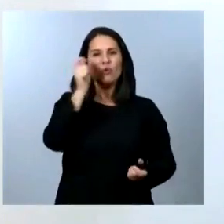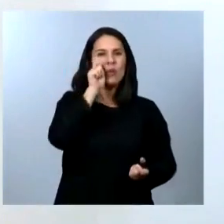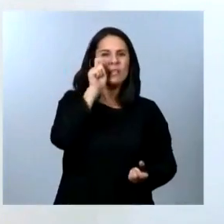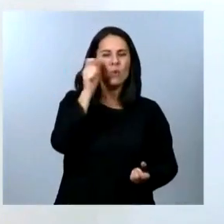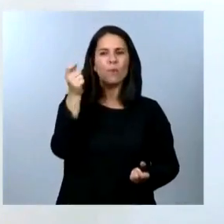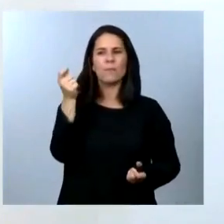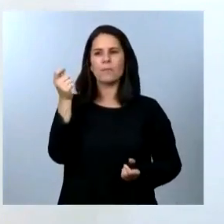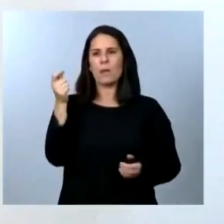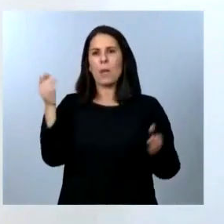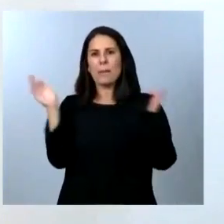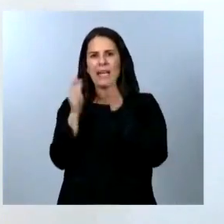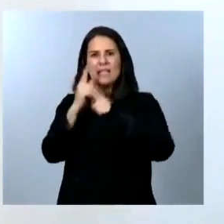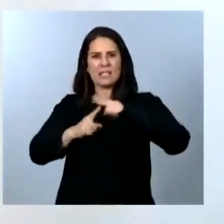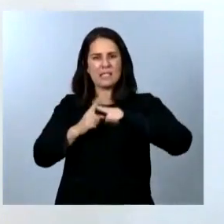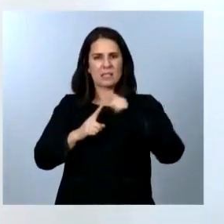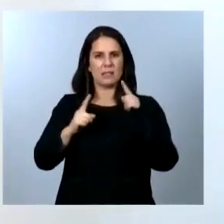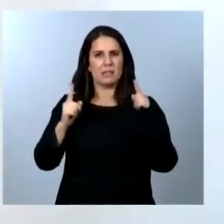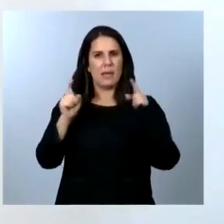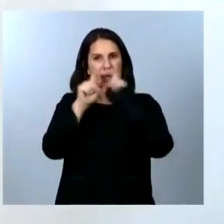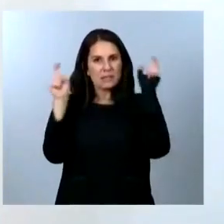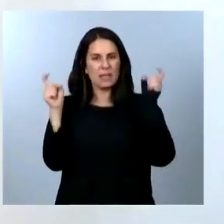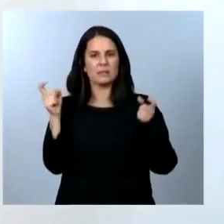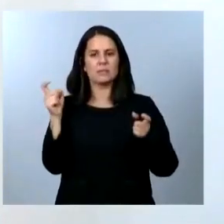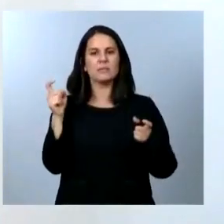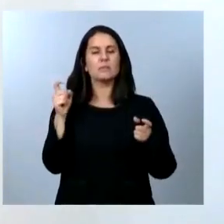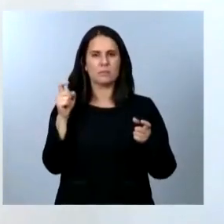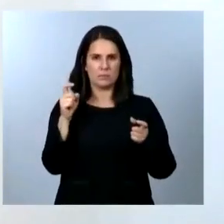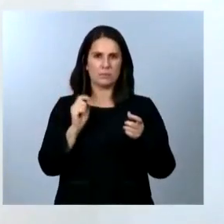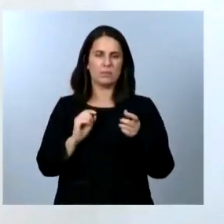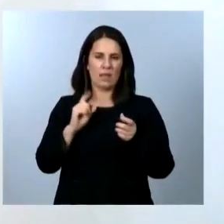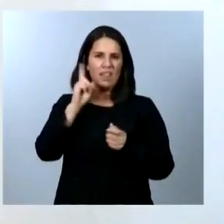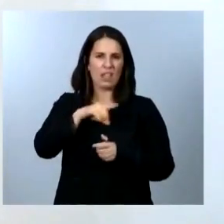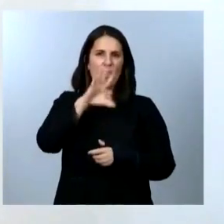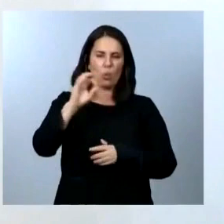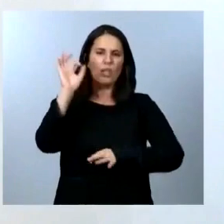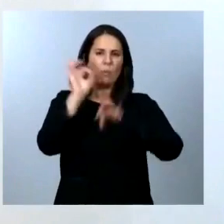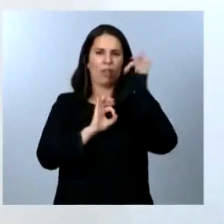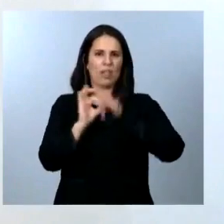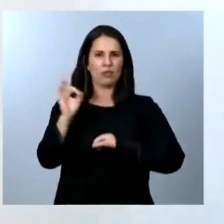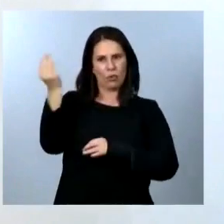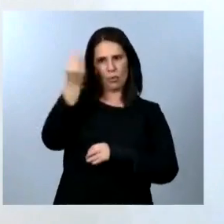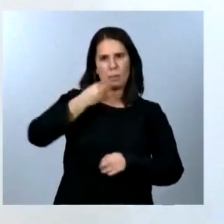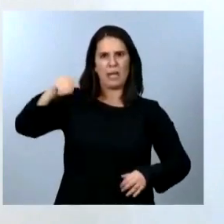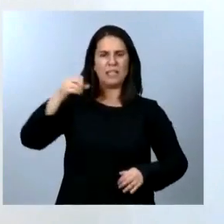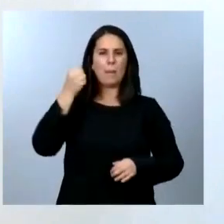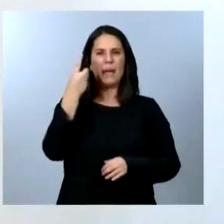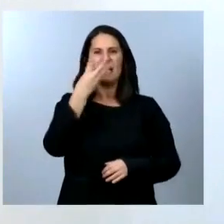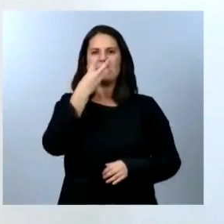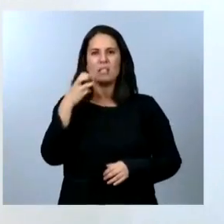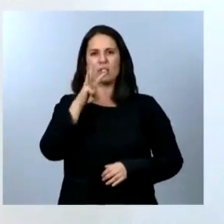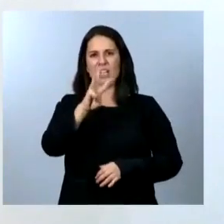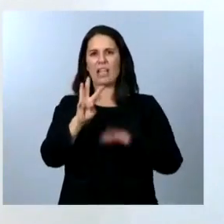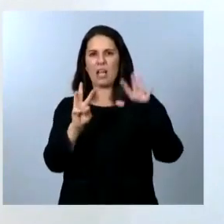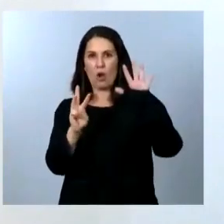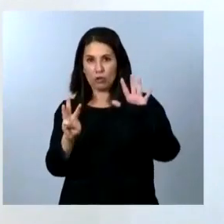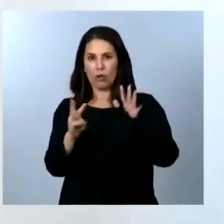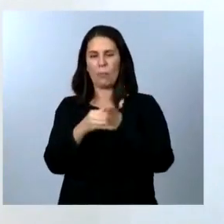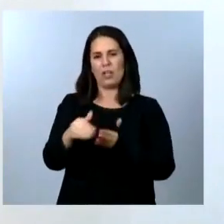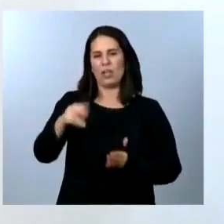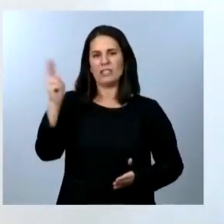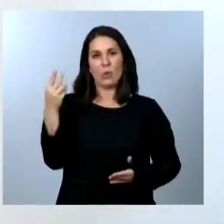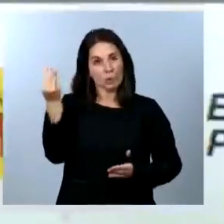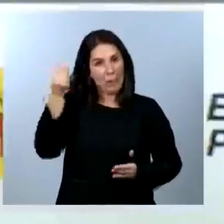medianas empresas, van a registrar un aumento del 150%, con 1.338 millones de euros más para